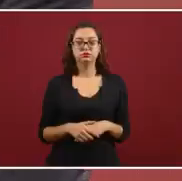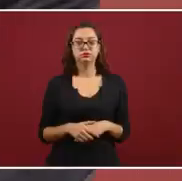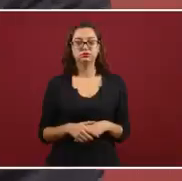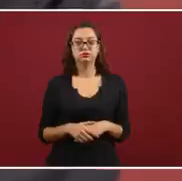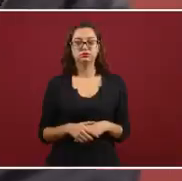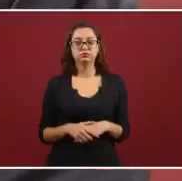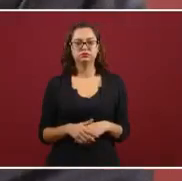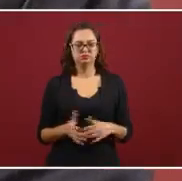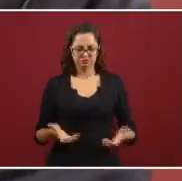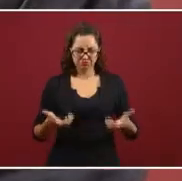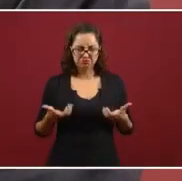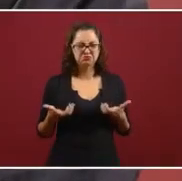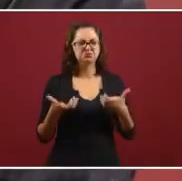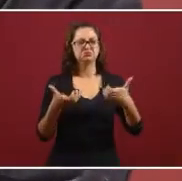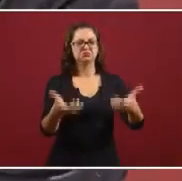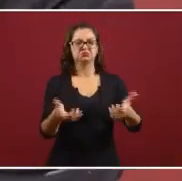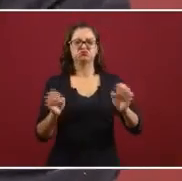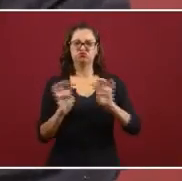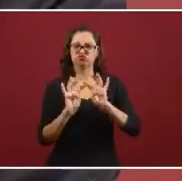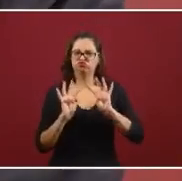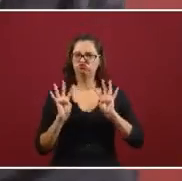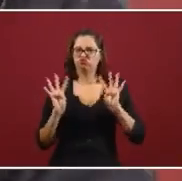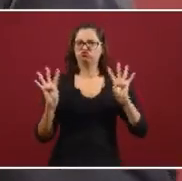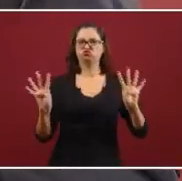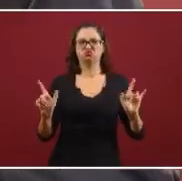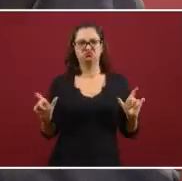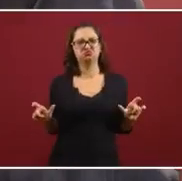tomar carreteras,